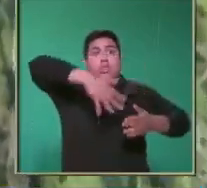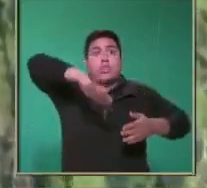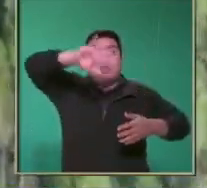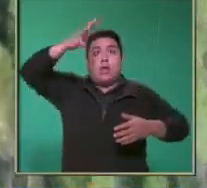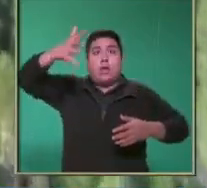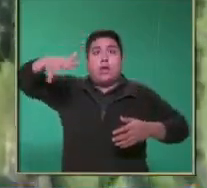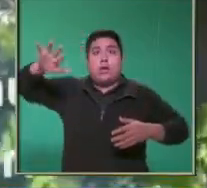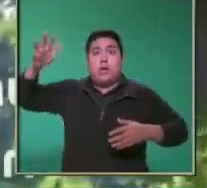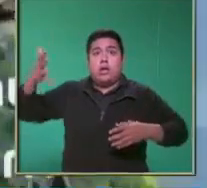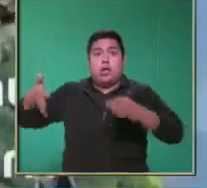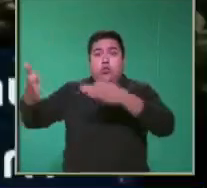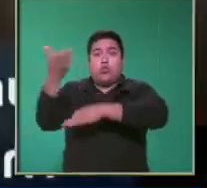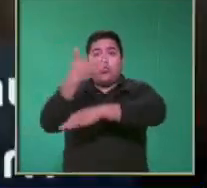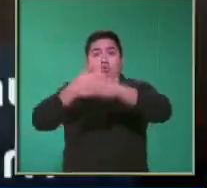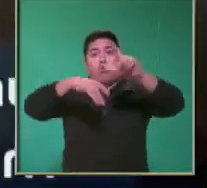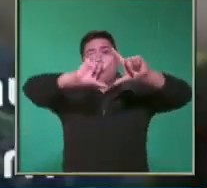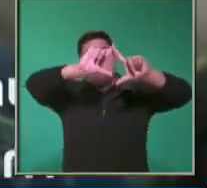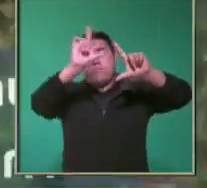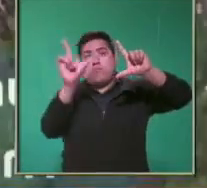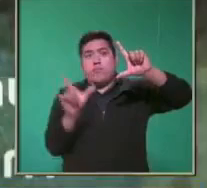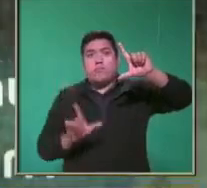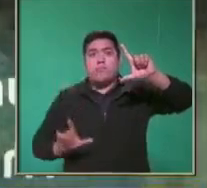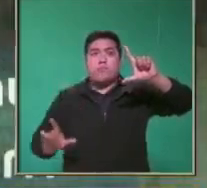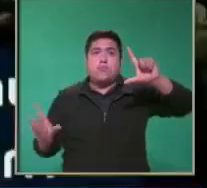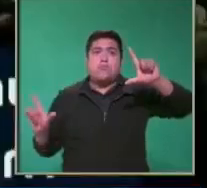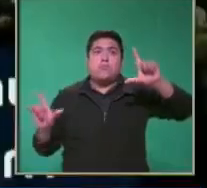todo el país.